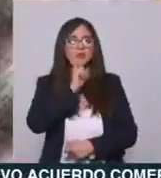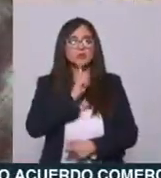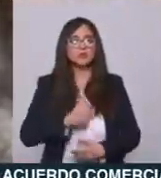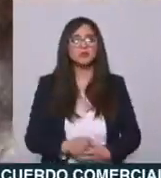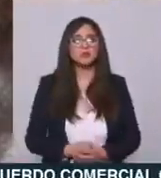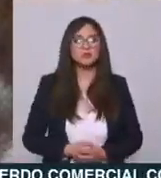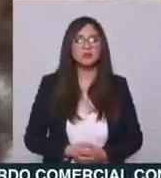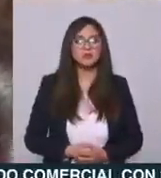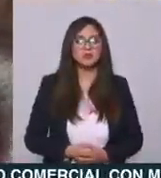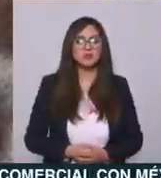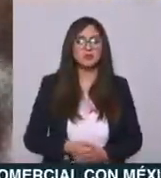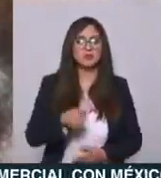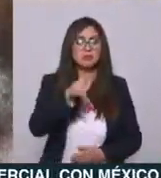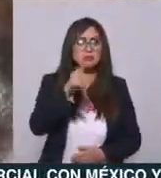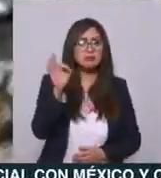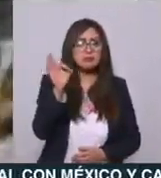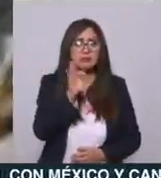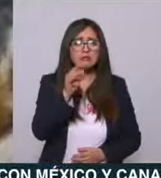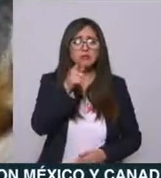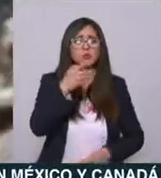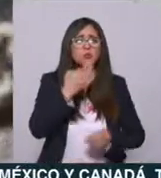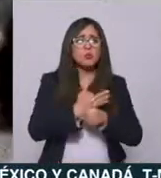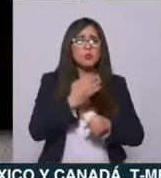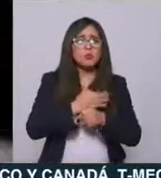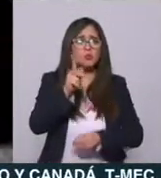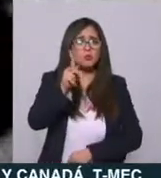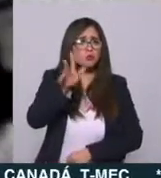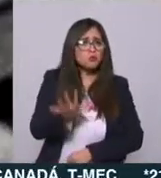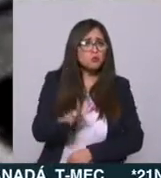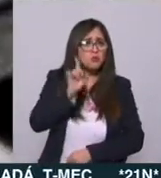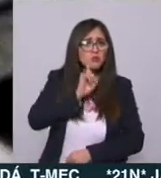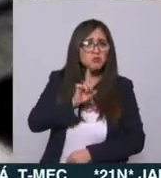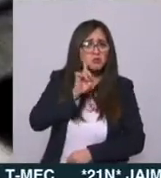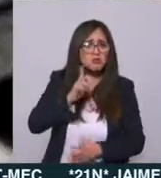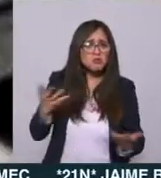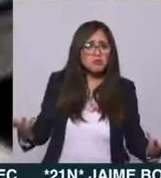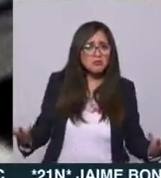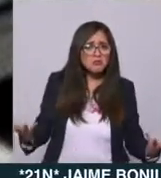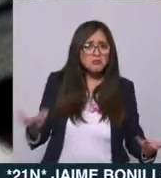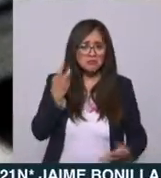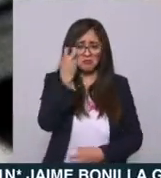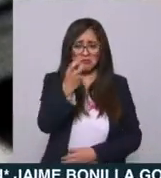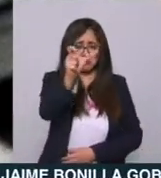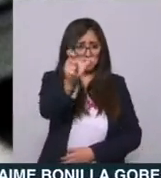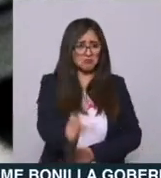Claro. Y seguro estás viendo, eres una puta mejor postor, güey. Eso eres.